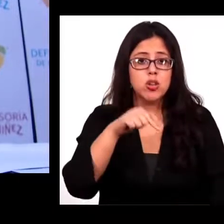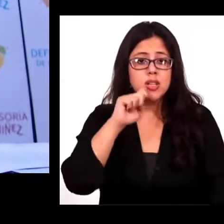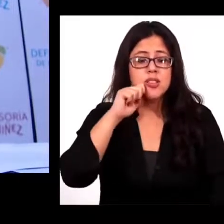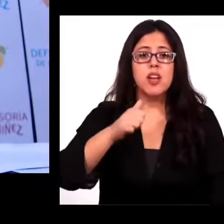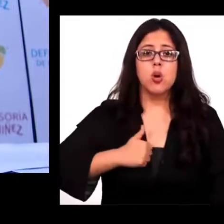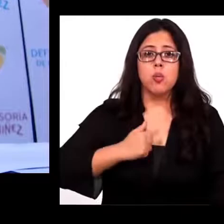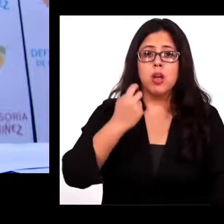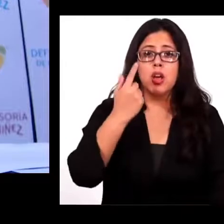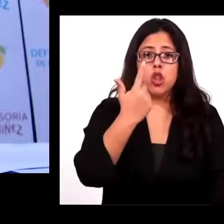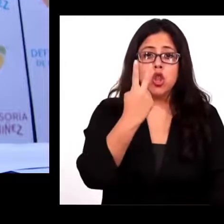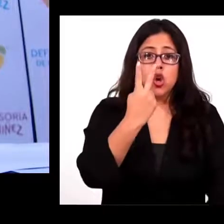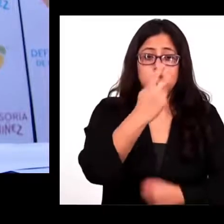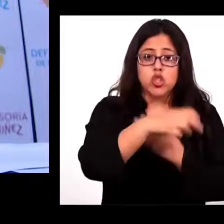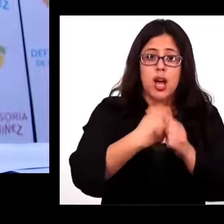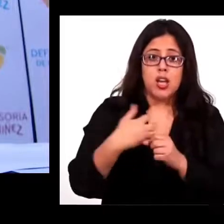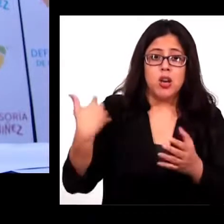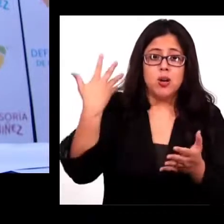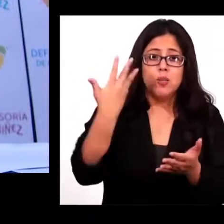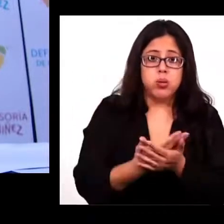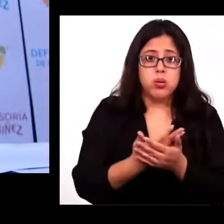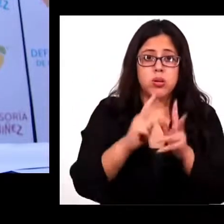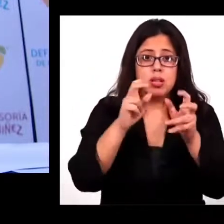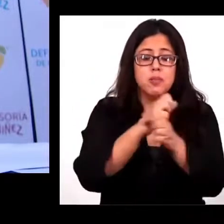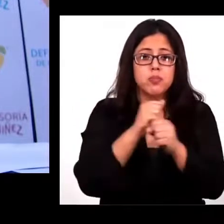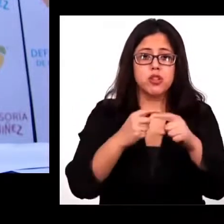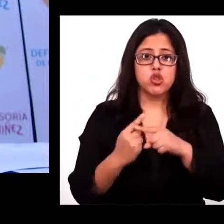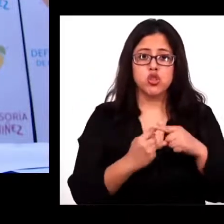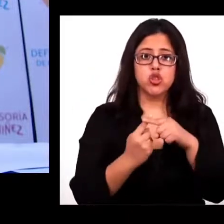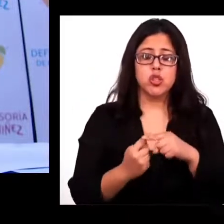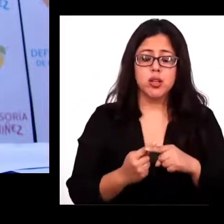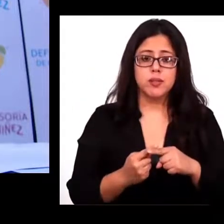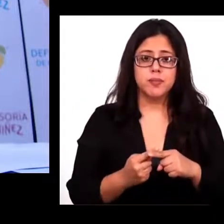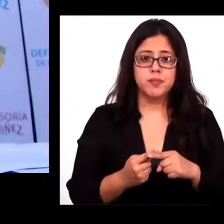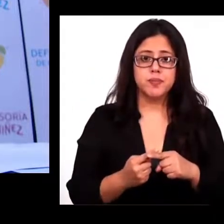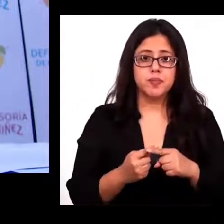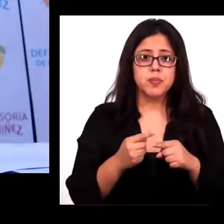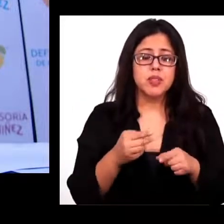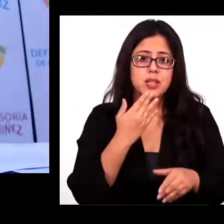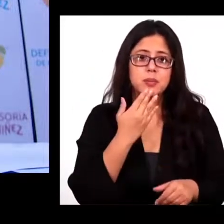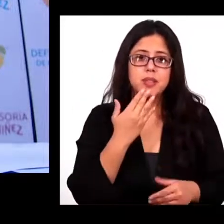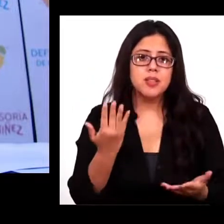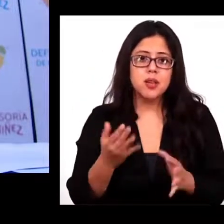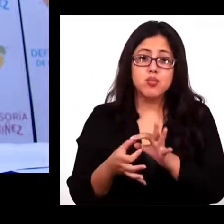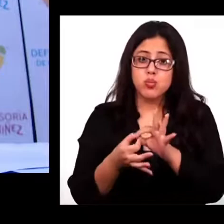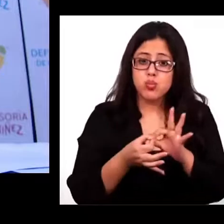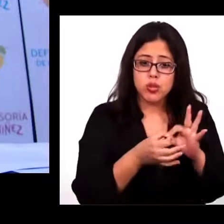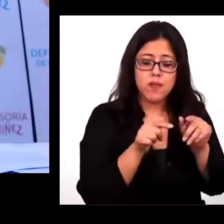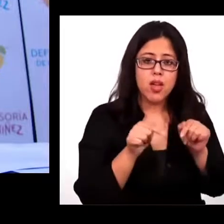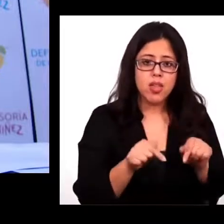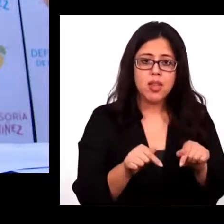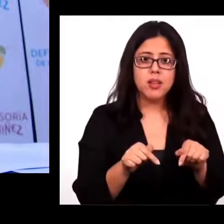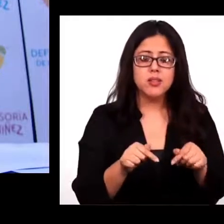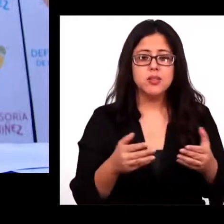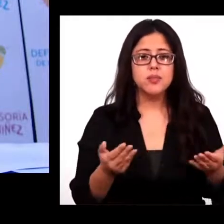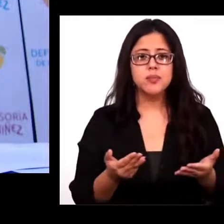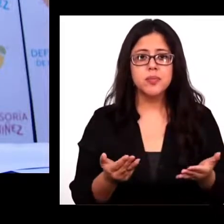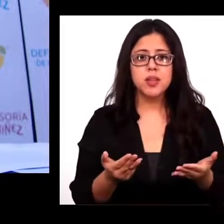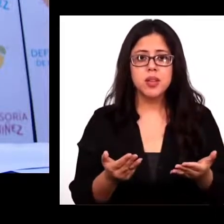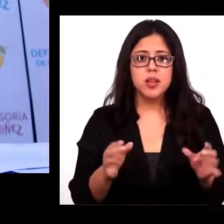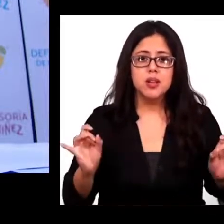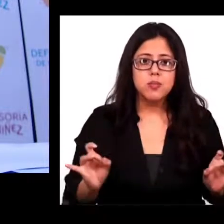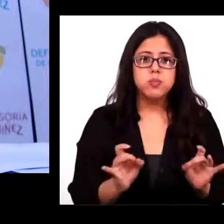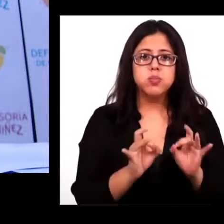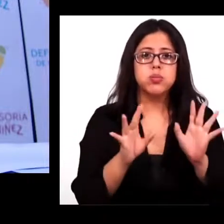años desde que se iniciara el conocido estallido social y que como consecuencia de ello se produjeron graves y